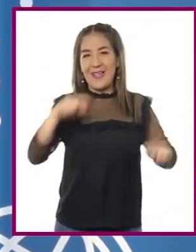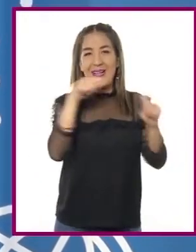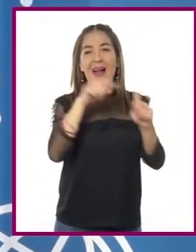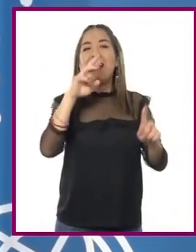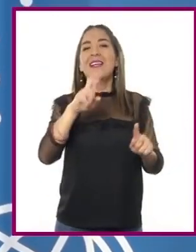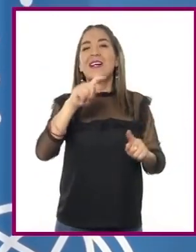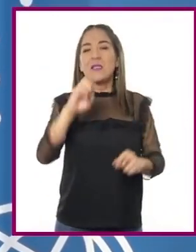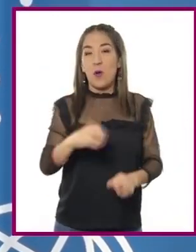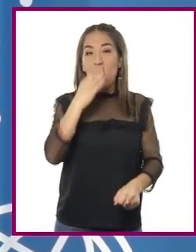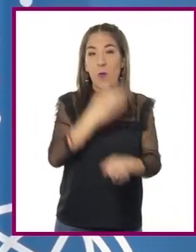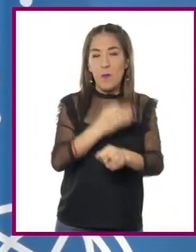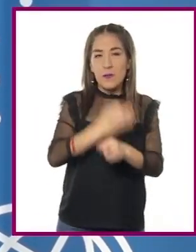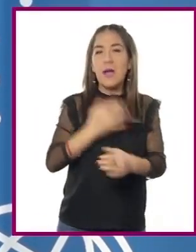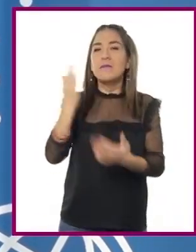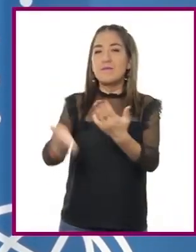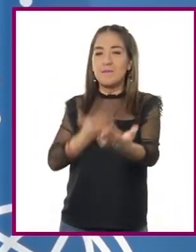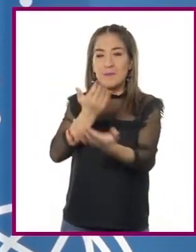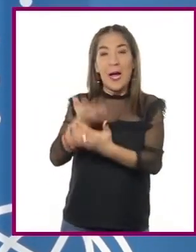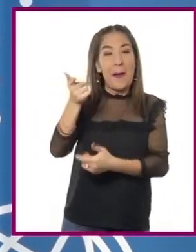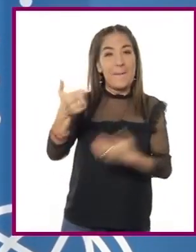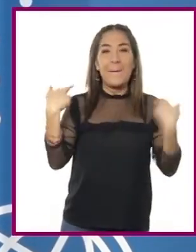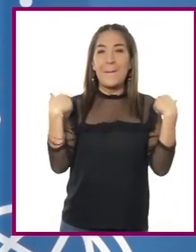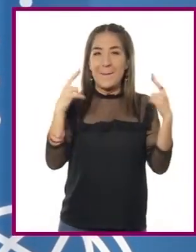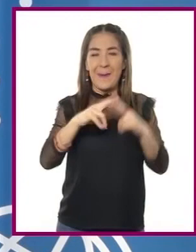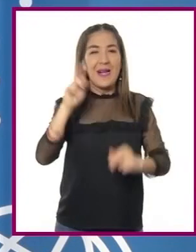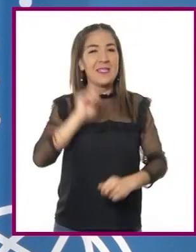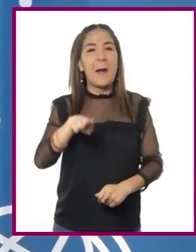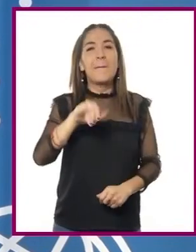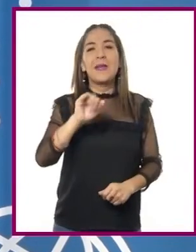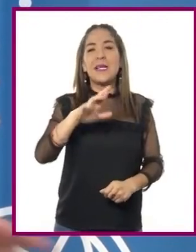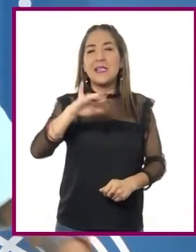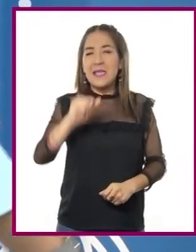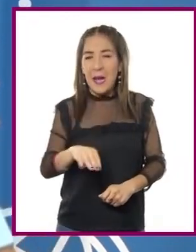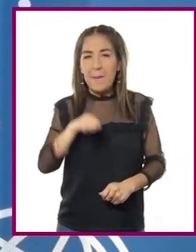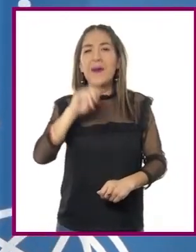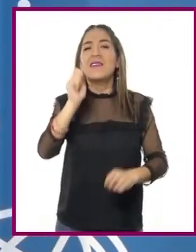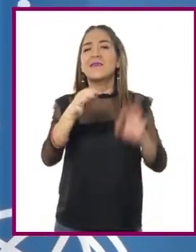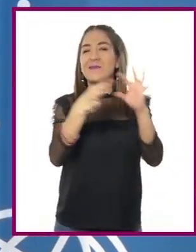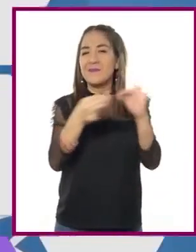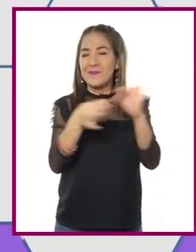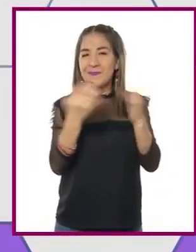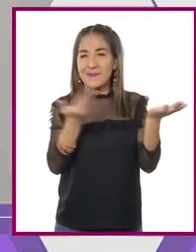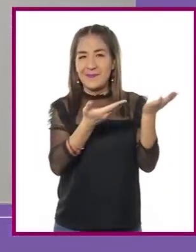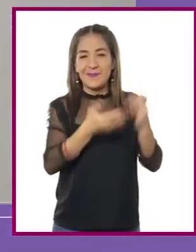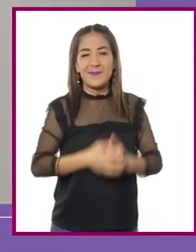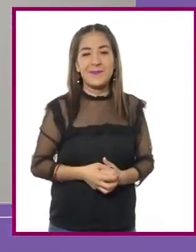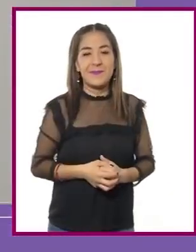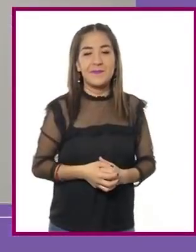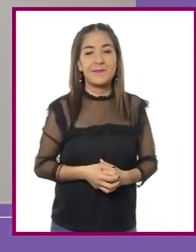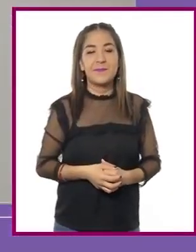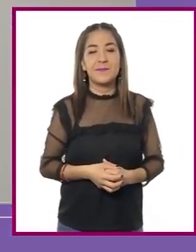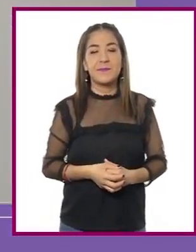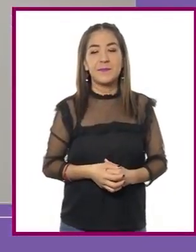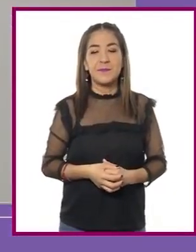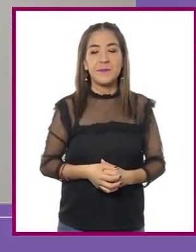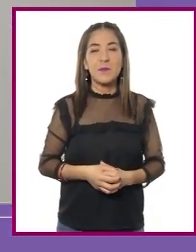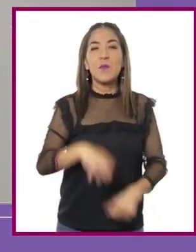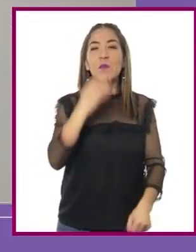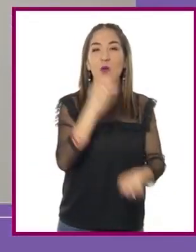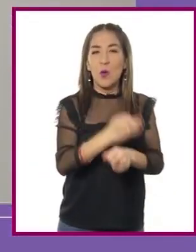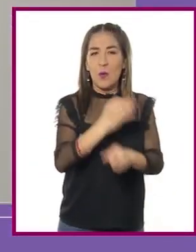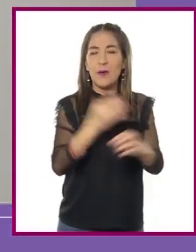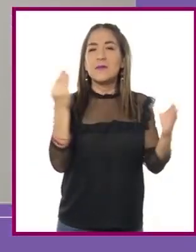ello le vamos a pedir a la maestra Miriam Magali que nos explique de qué se trata. Para la sesión de